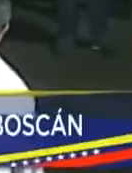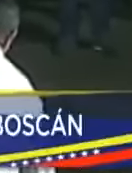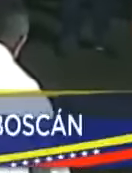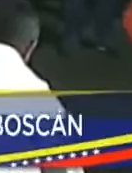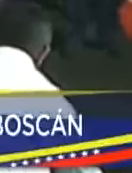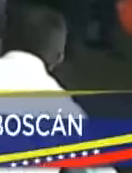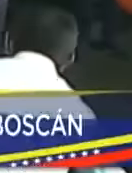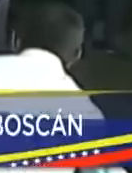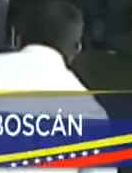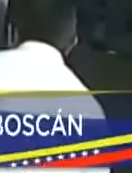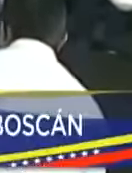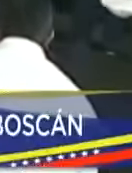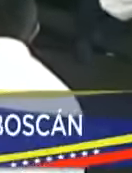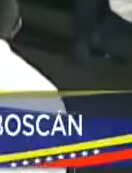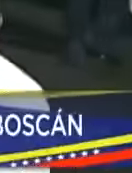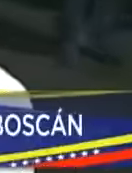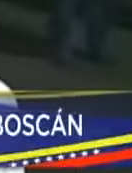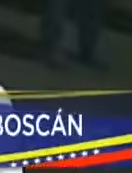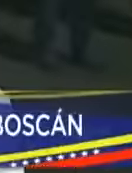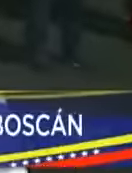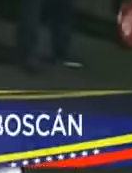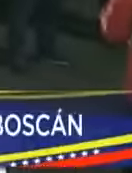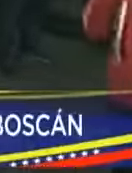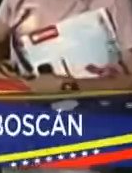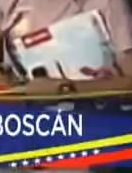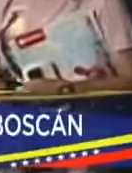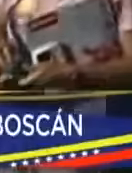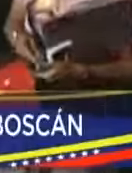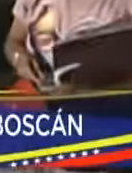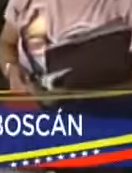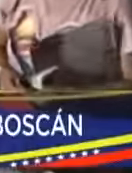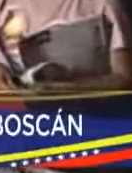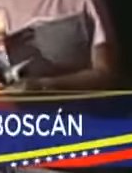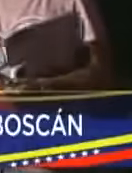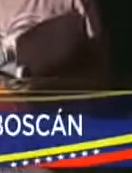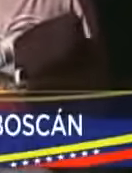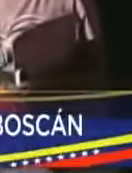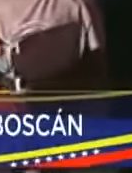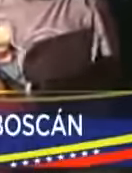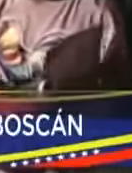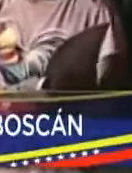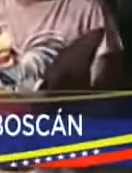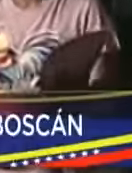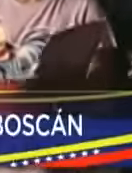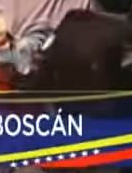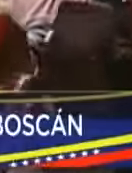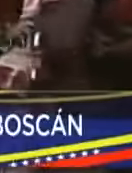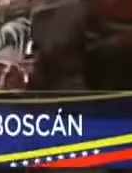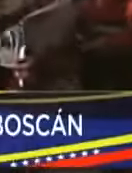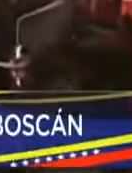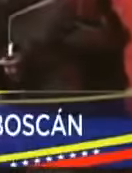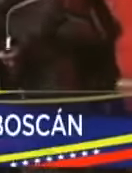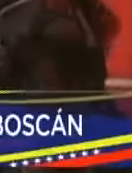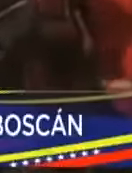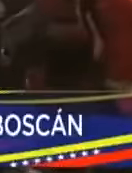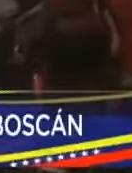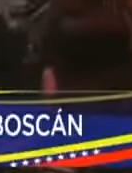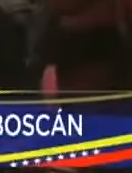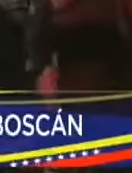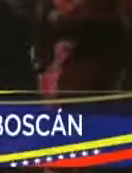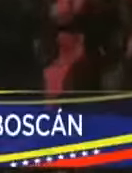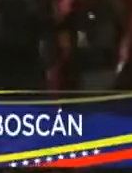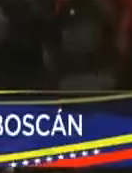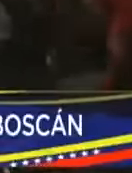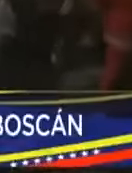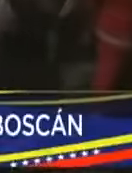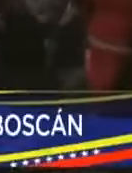100. Estamos en una campaña de reactivación de pozos categoría 3 y próximamente iniciaremos una campaña de perforación en el área.